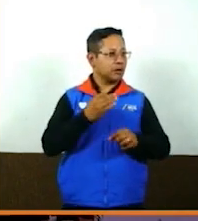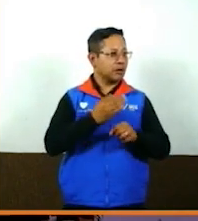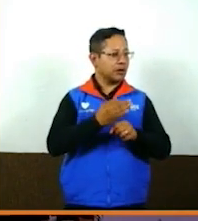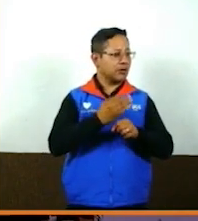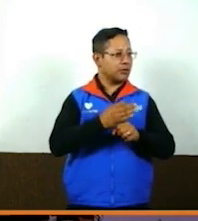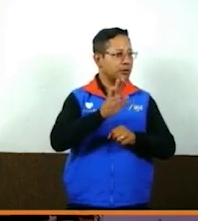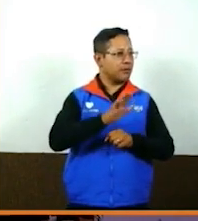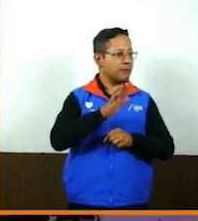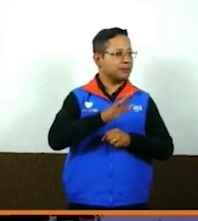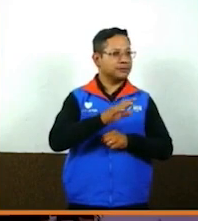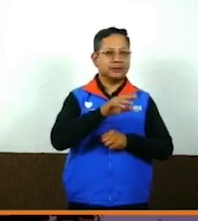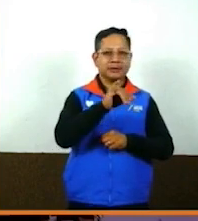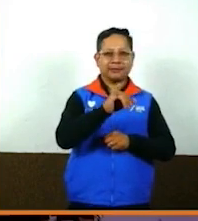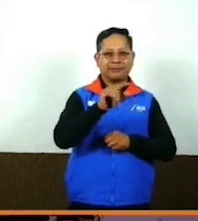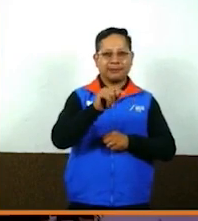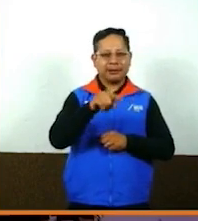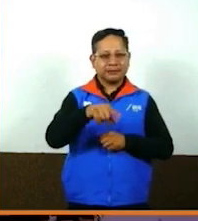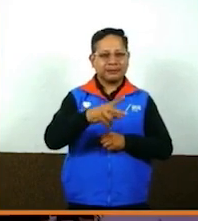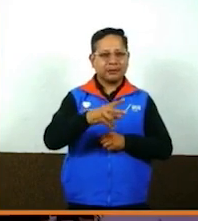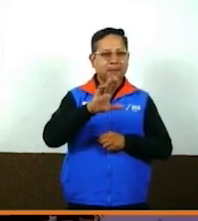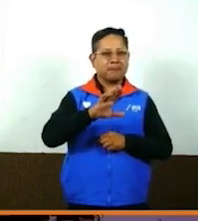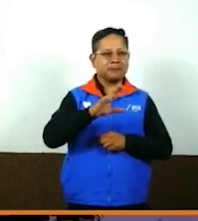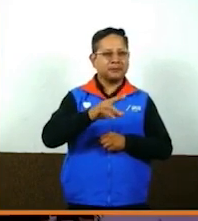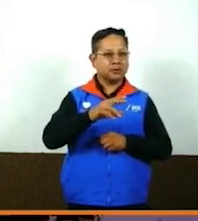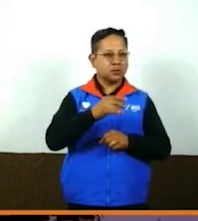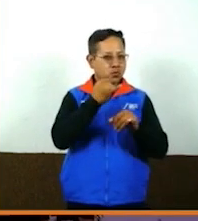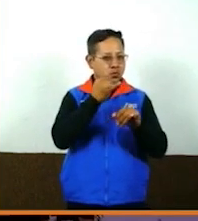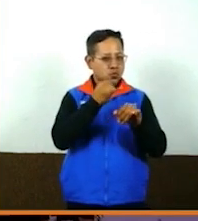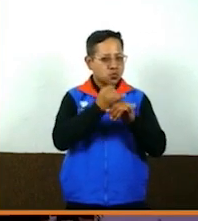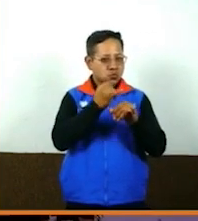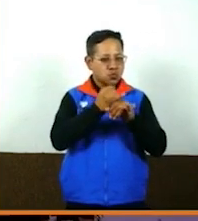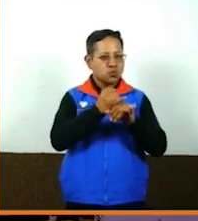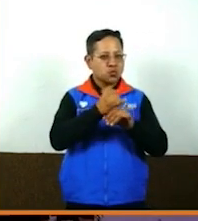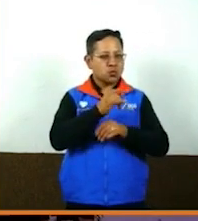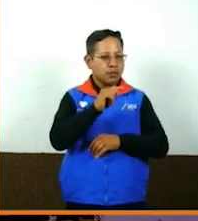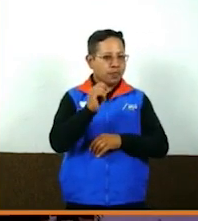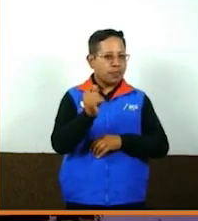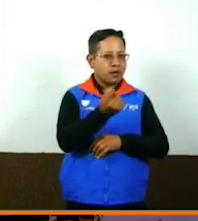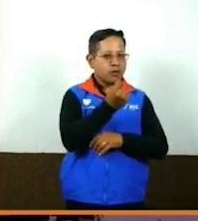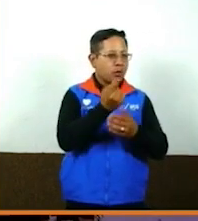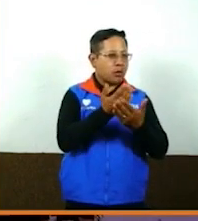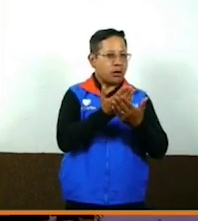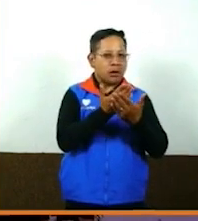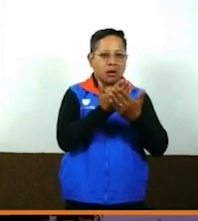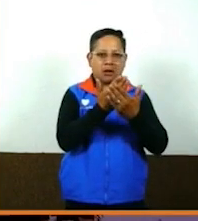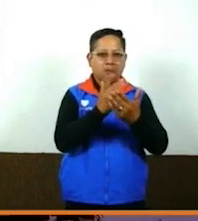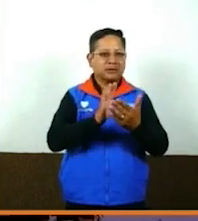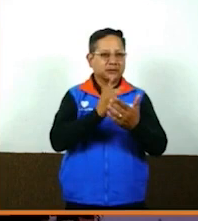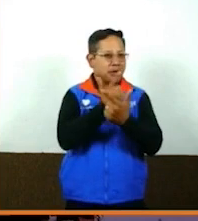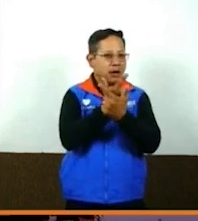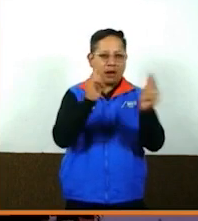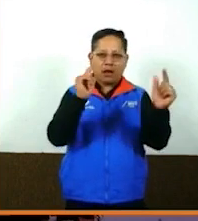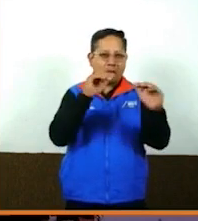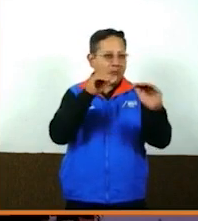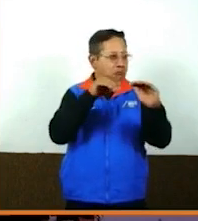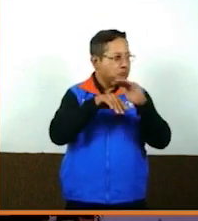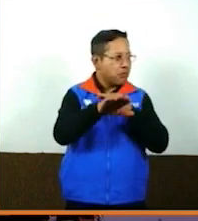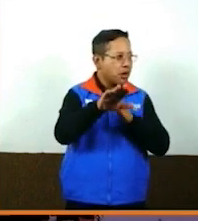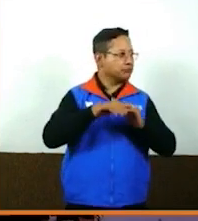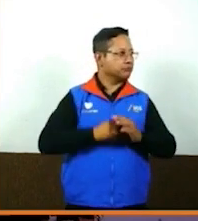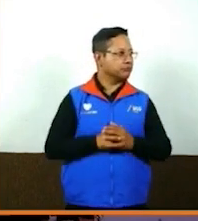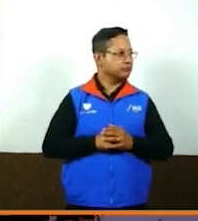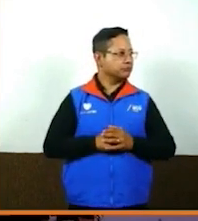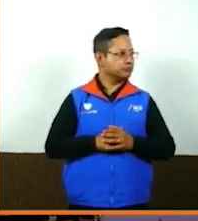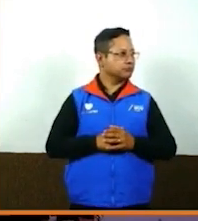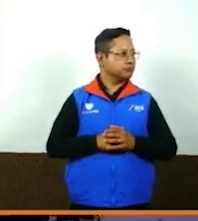inteligencia artificial, que prácticamente son de uso masivo y de acceso libre para cualquier persona. Creo que nosotros como